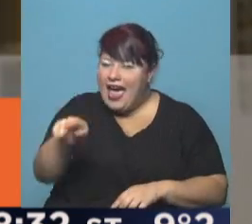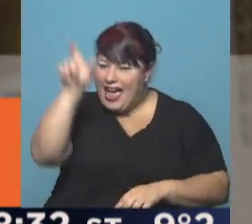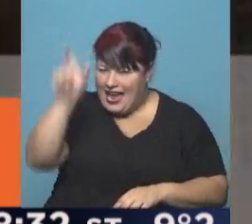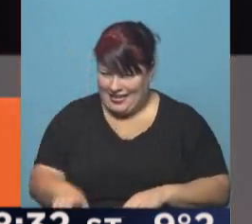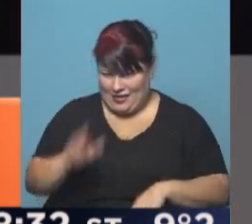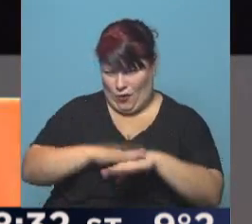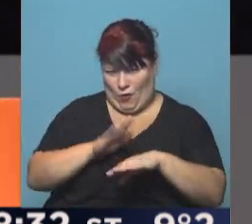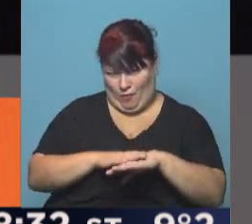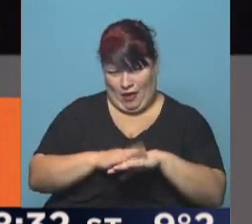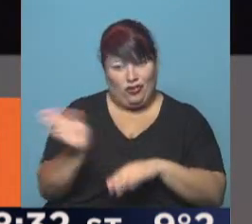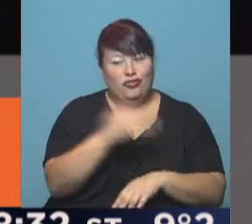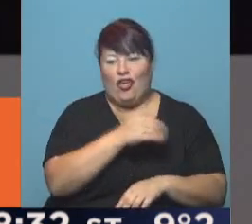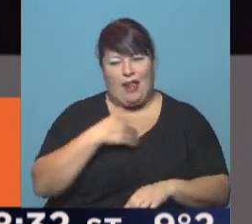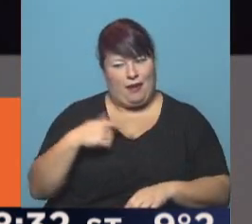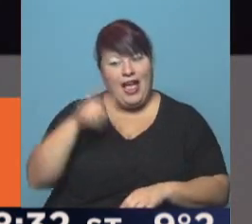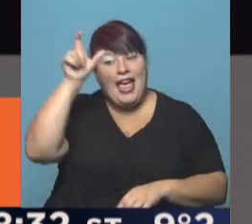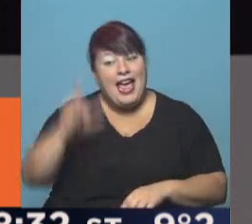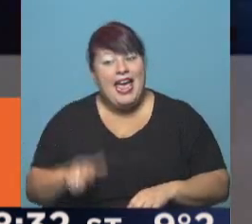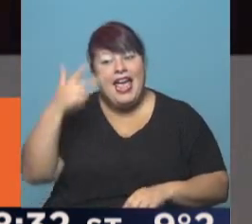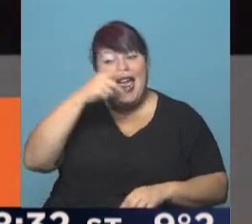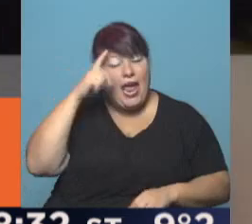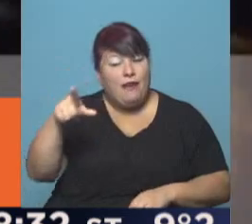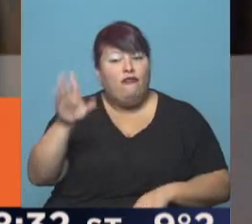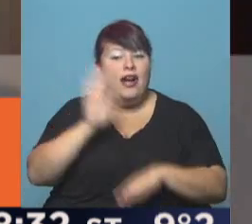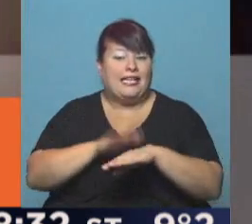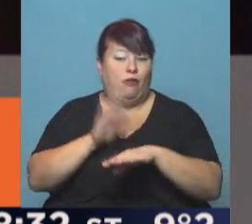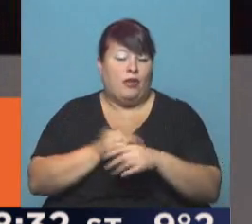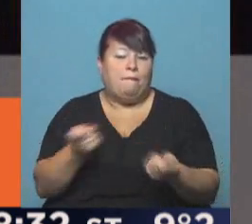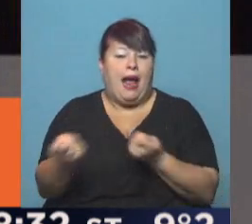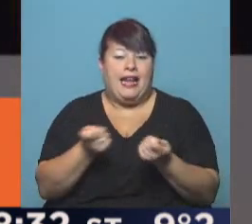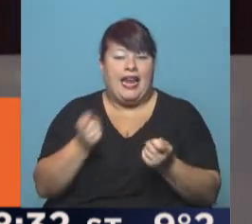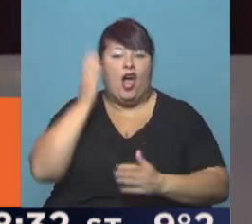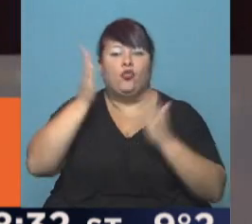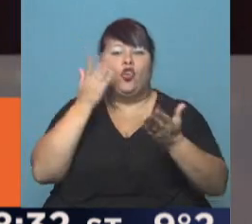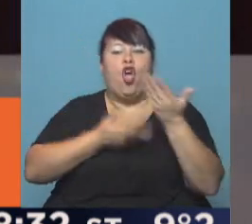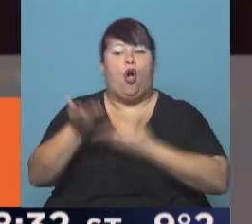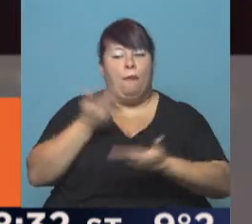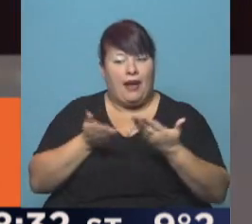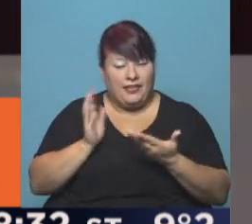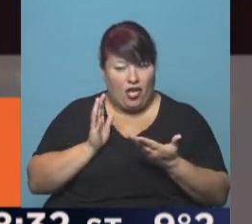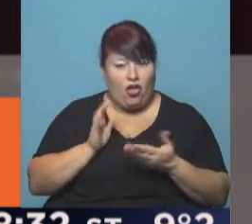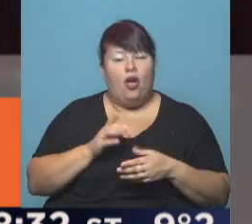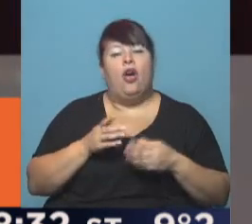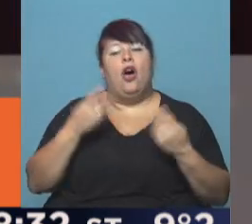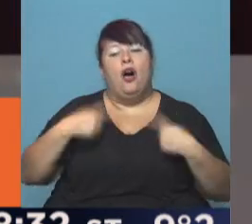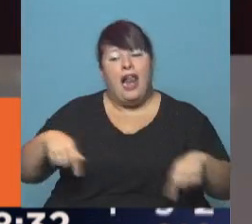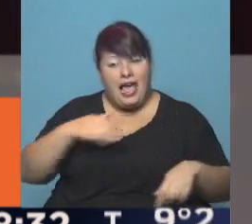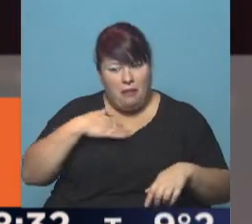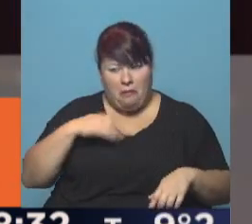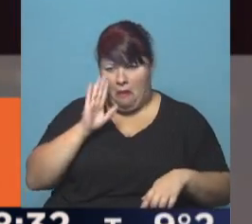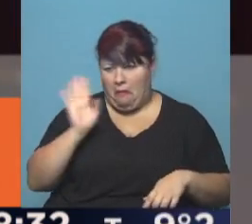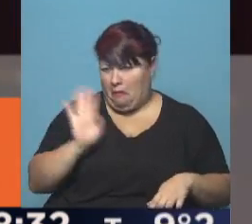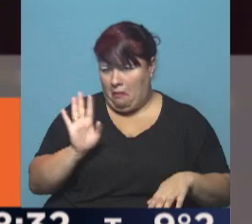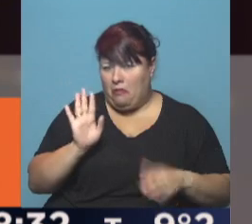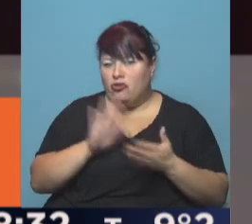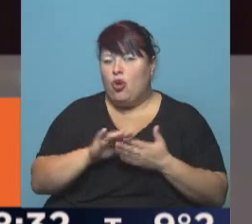Bonafini procesada. Y Eve de Bonafini porque era una de las responsables de administrar Sueños Compartidos. De hecho, muchas de las madres nada tienen que